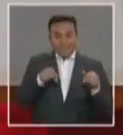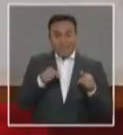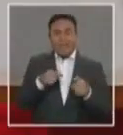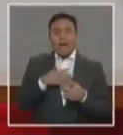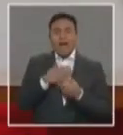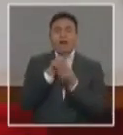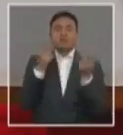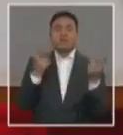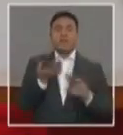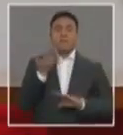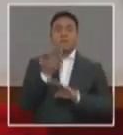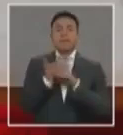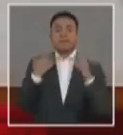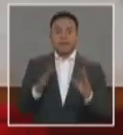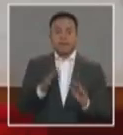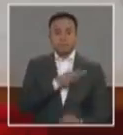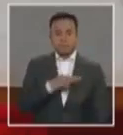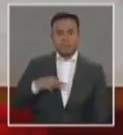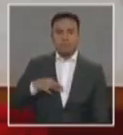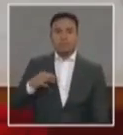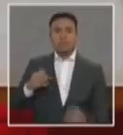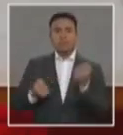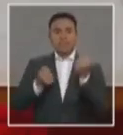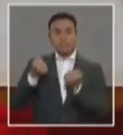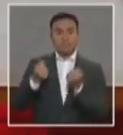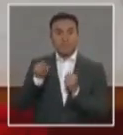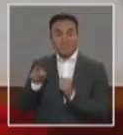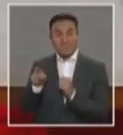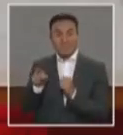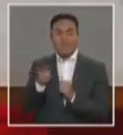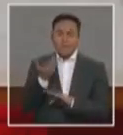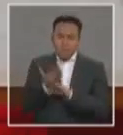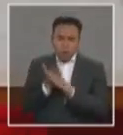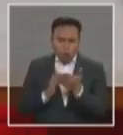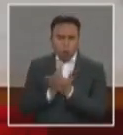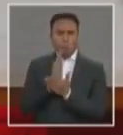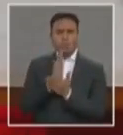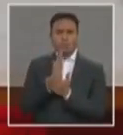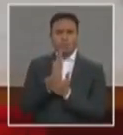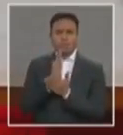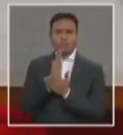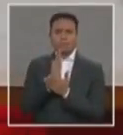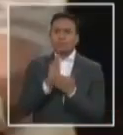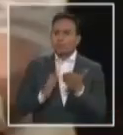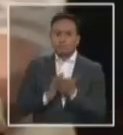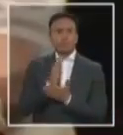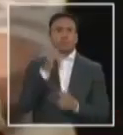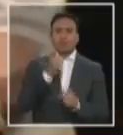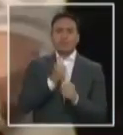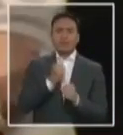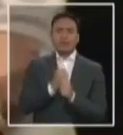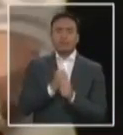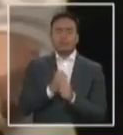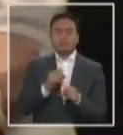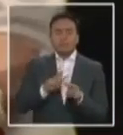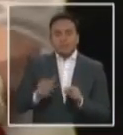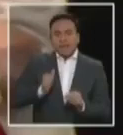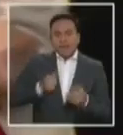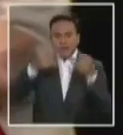ágil no la reforma de pensiones usted saben lo que pasa ahí No yo tengo ahí eh